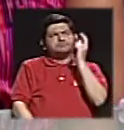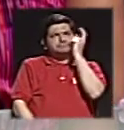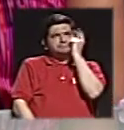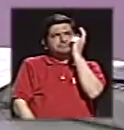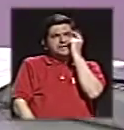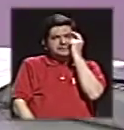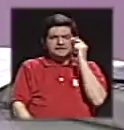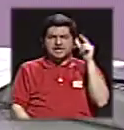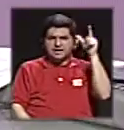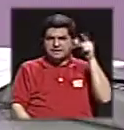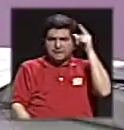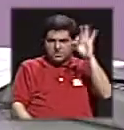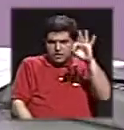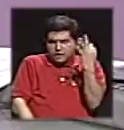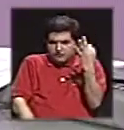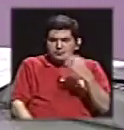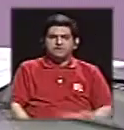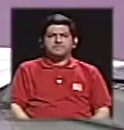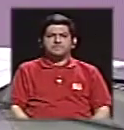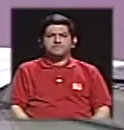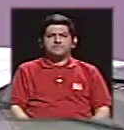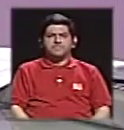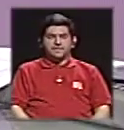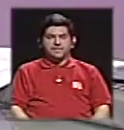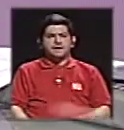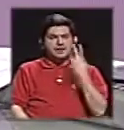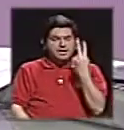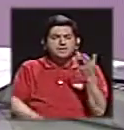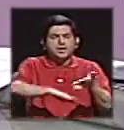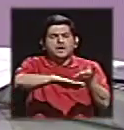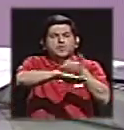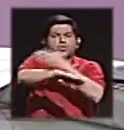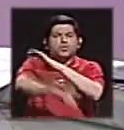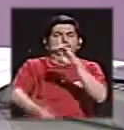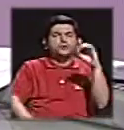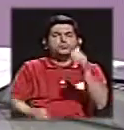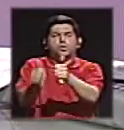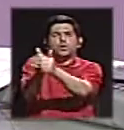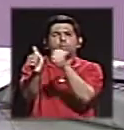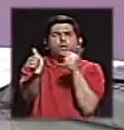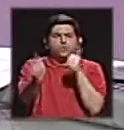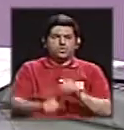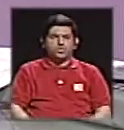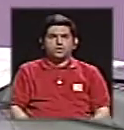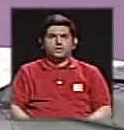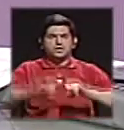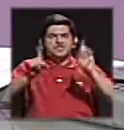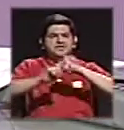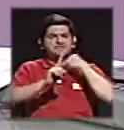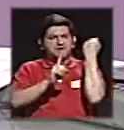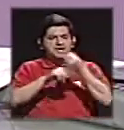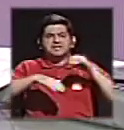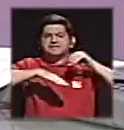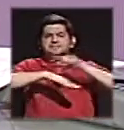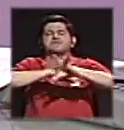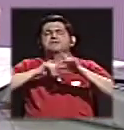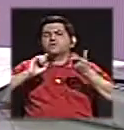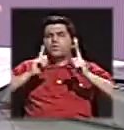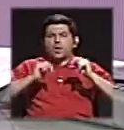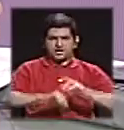pensar más lógicamente y ver cómo se ha avanzado o cómo se ha retrocedido y cuáles han sido los factores que han incidido en